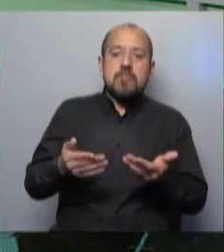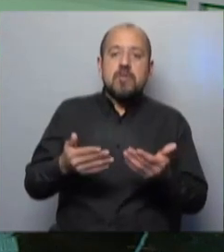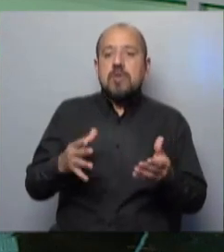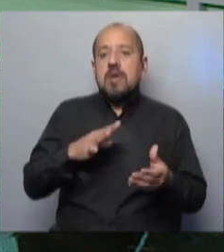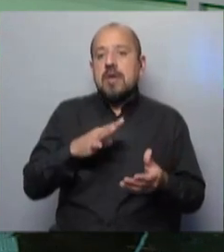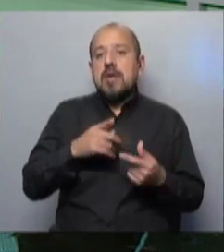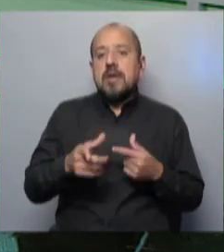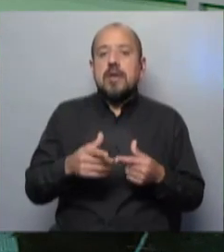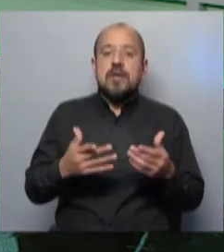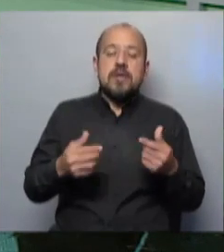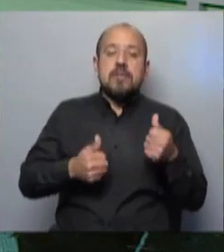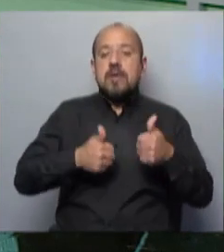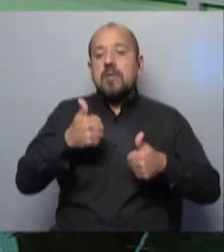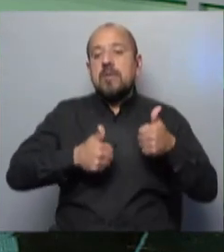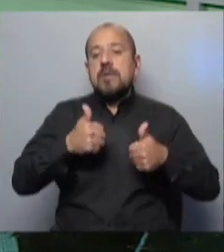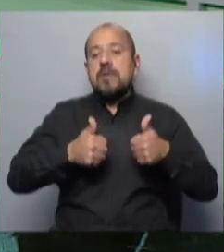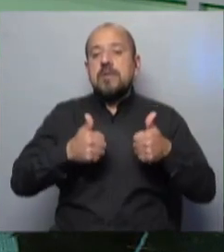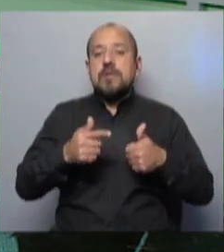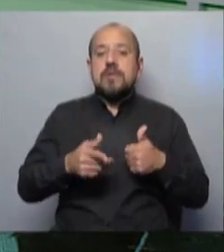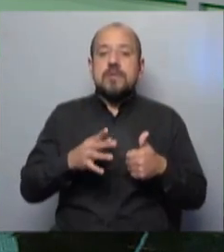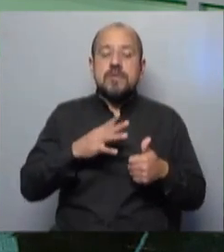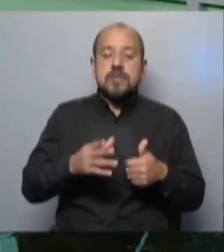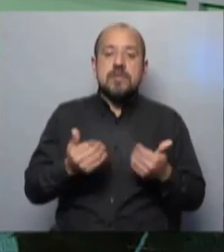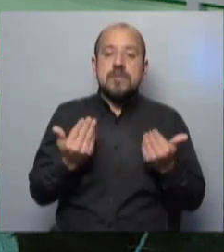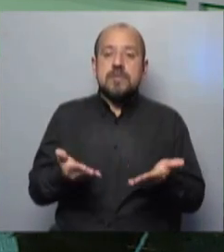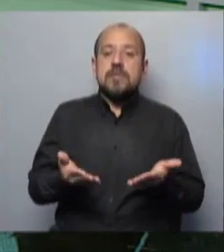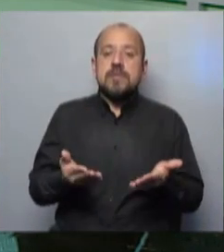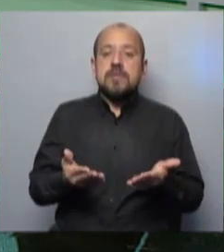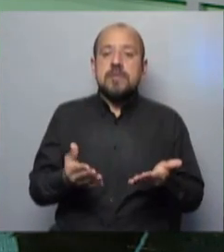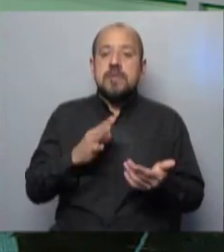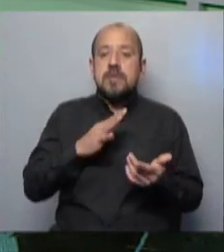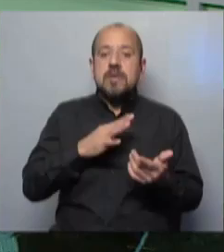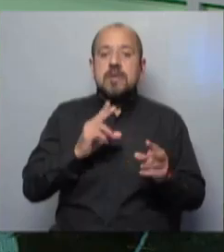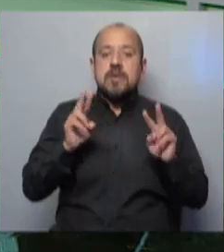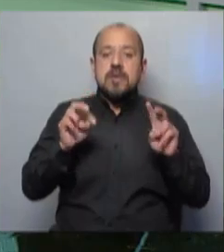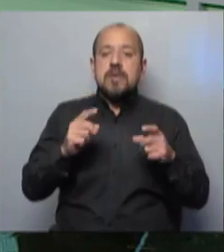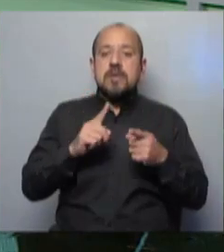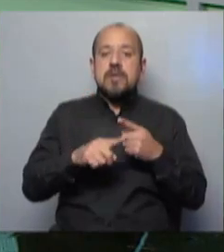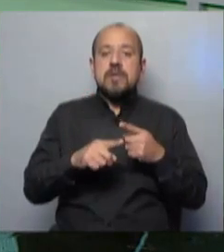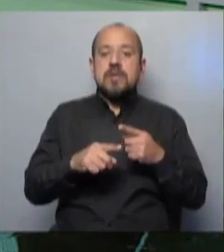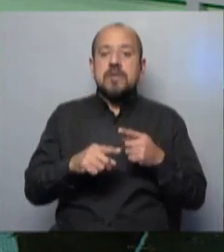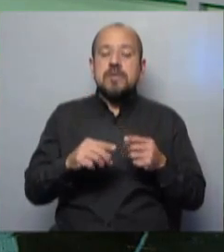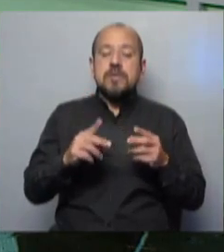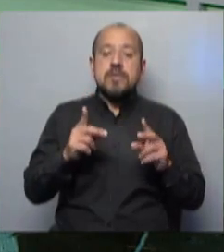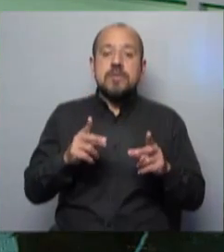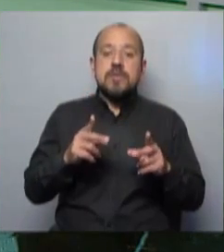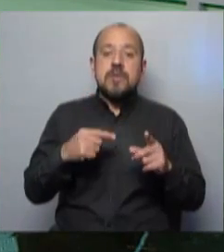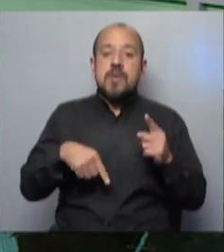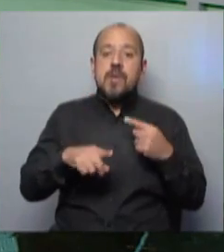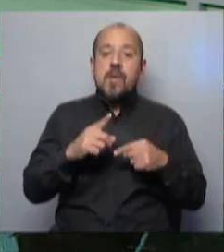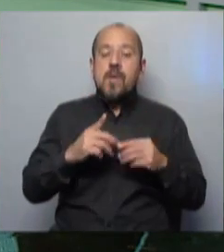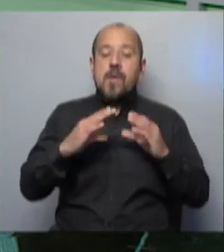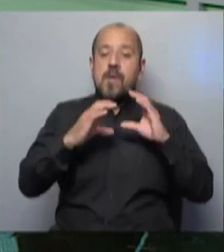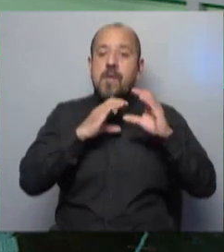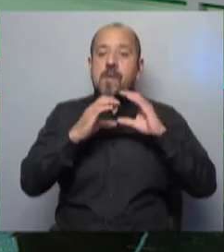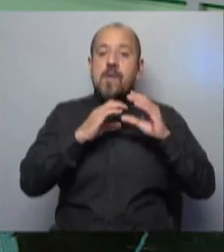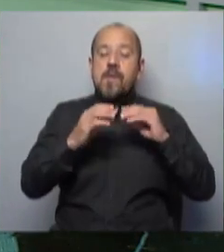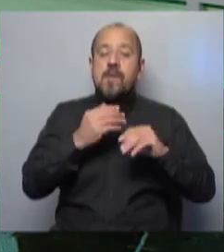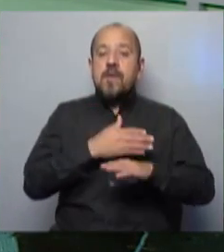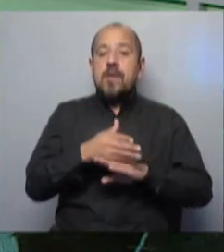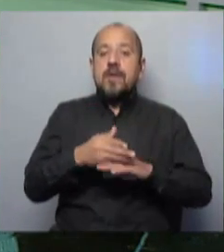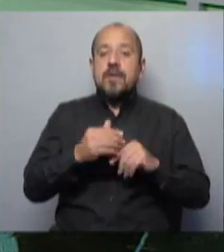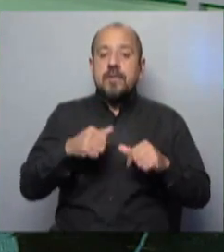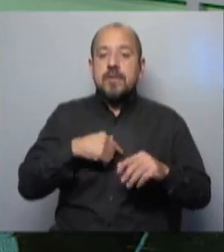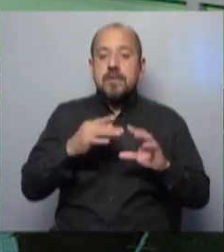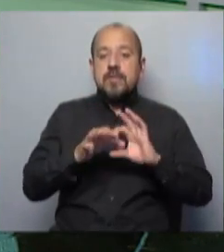que sucede es que hay más competencia quizás incluso a los beneficios hay cuestiones de fondo que tienen que ver con la concentración mediática y sus consecuencias para